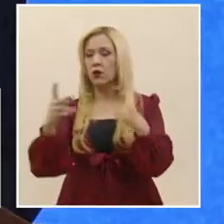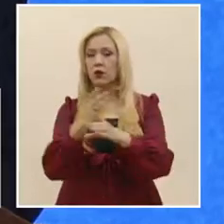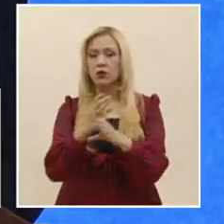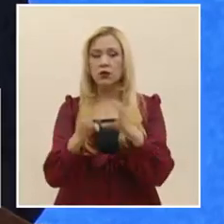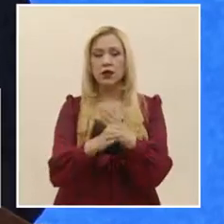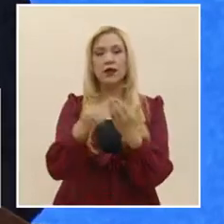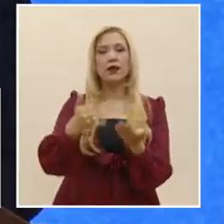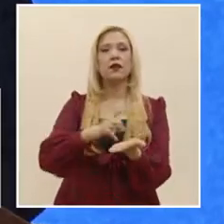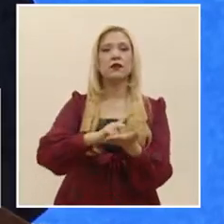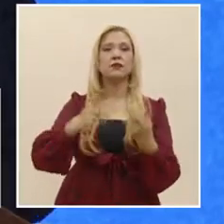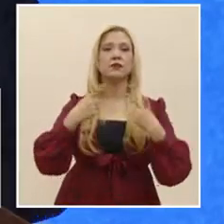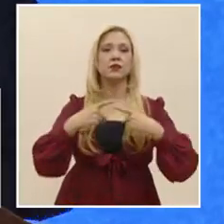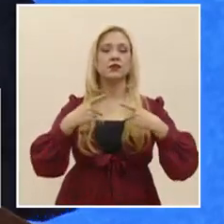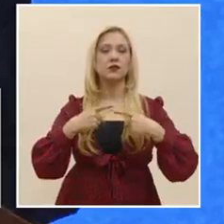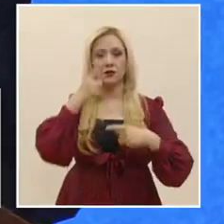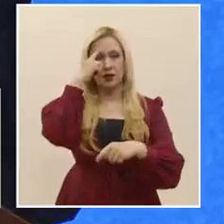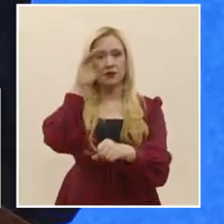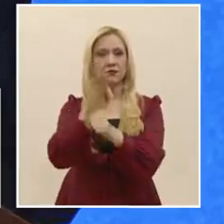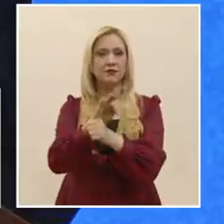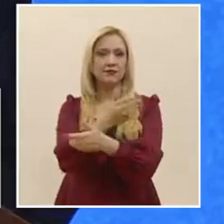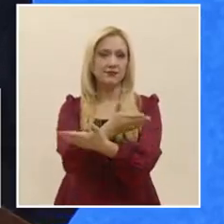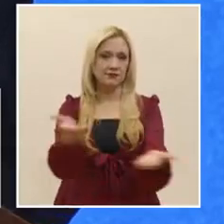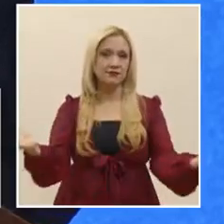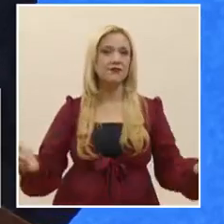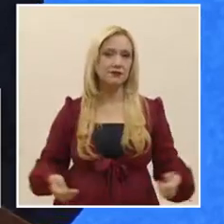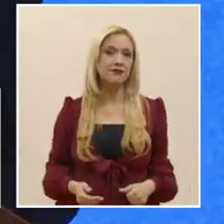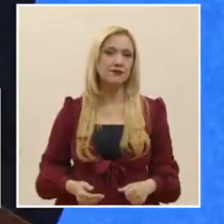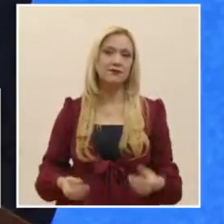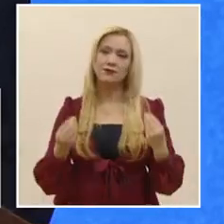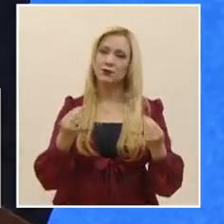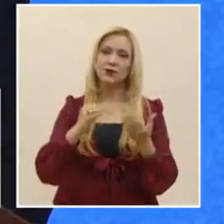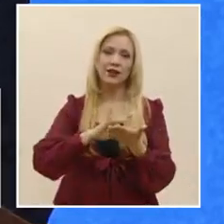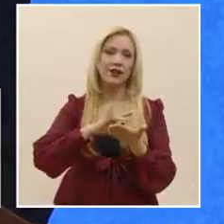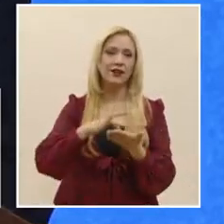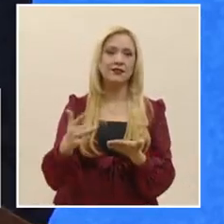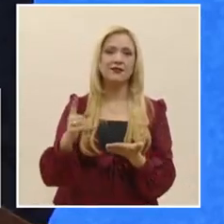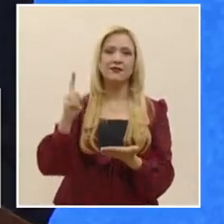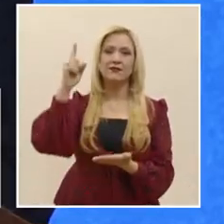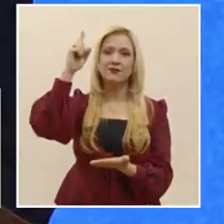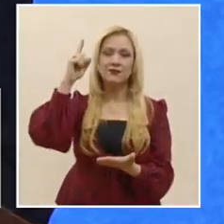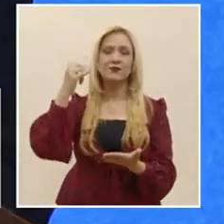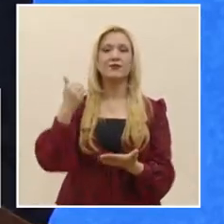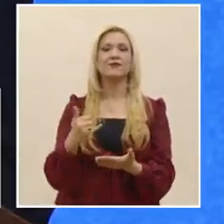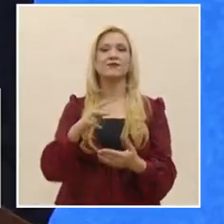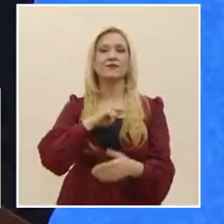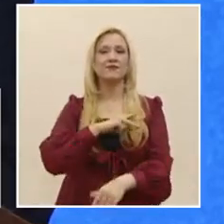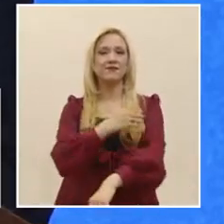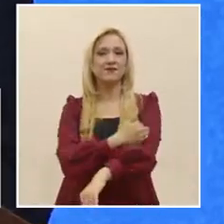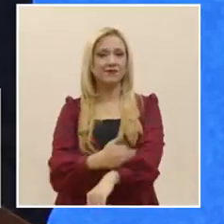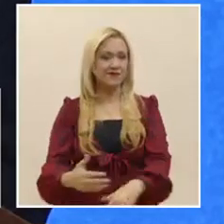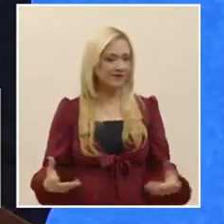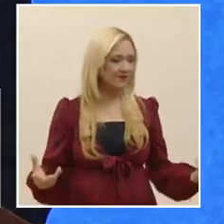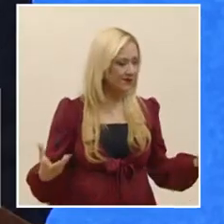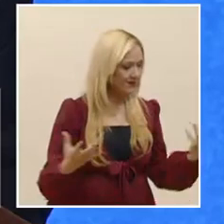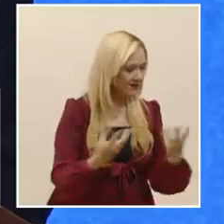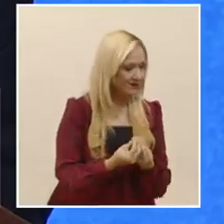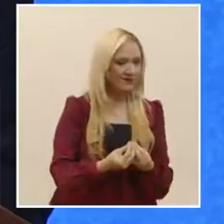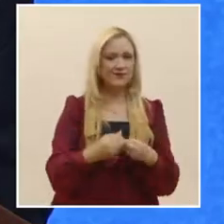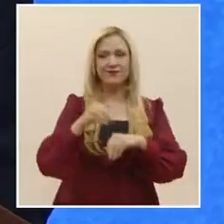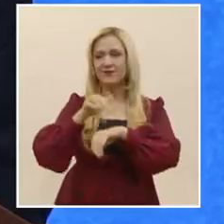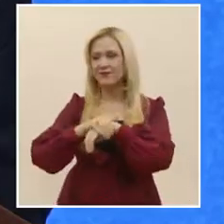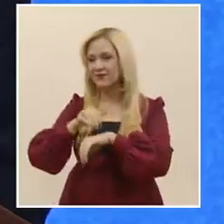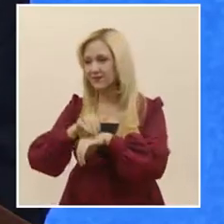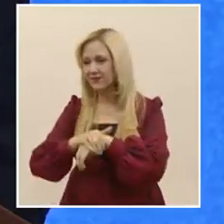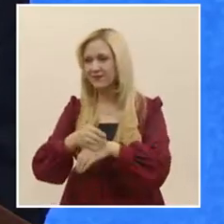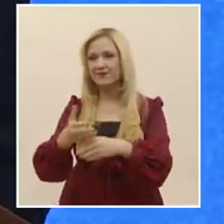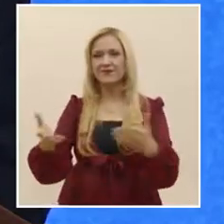los derechos de los justiciables. Pero agradezco más a la vida que me permite hacerlo en compañía de mi